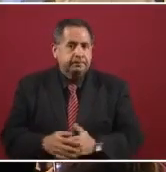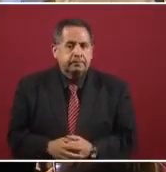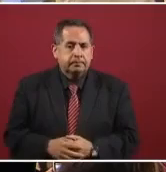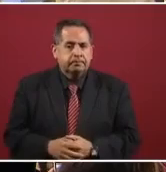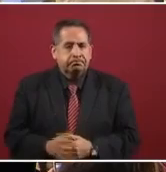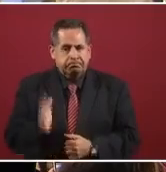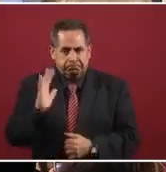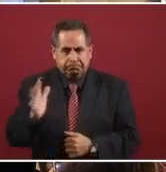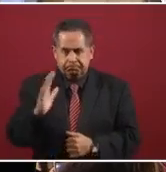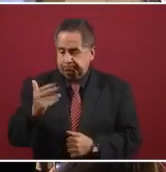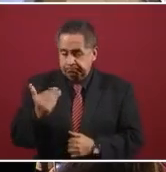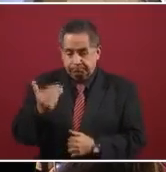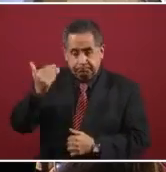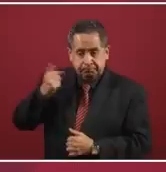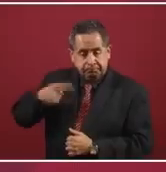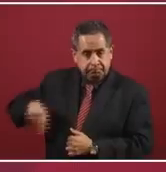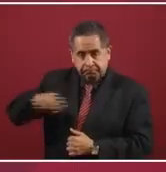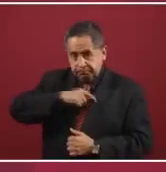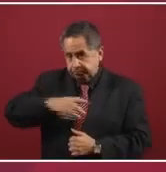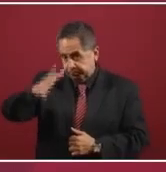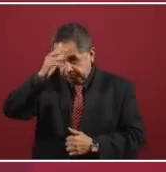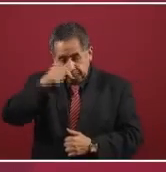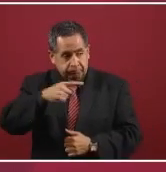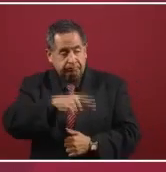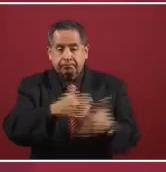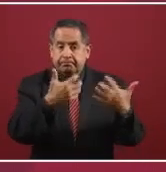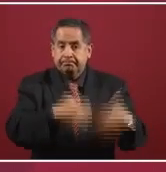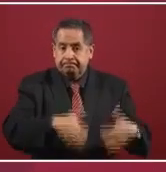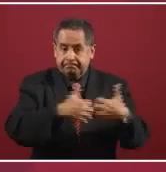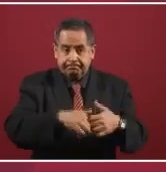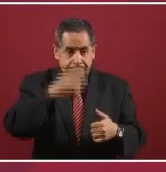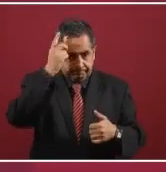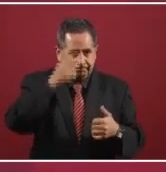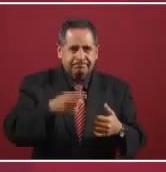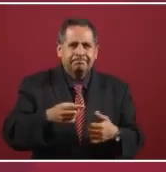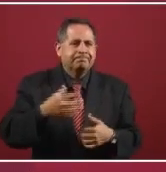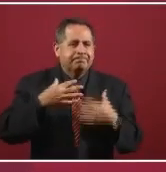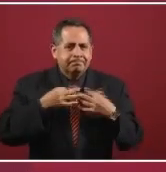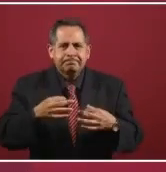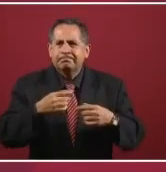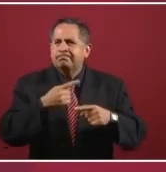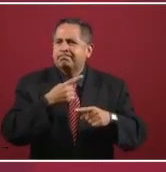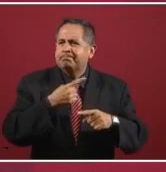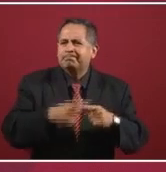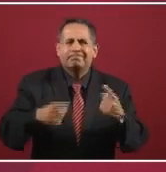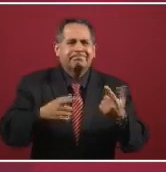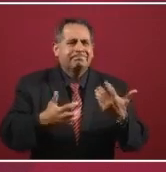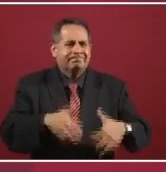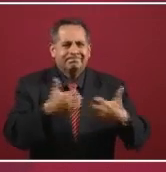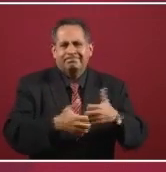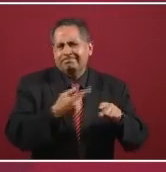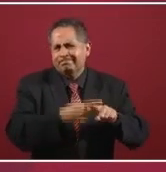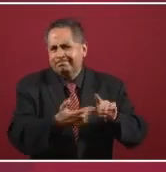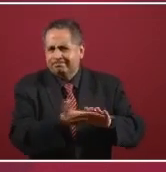acuerdo con las empresas maquiladoras del norte,